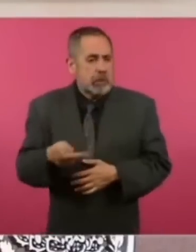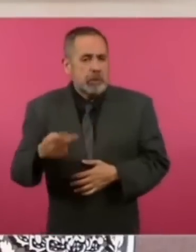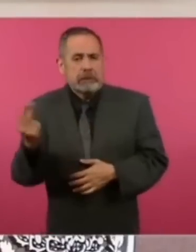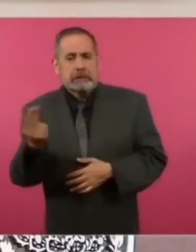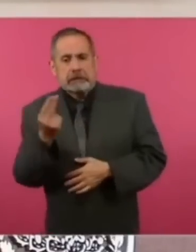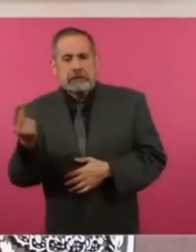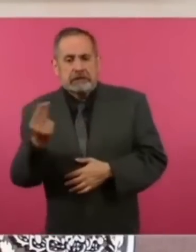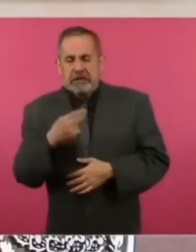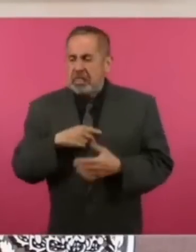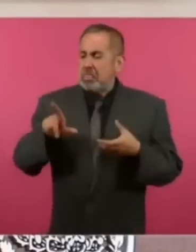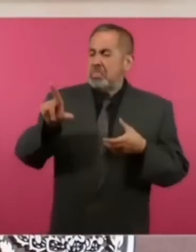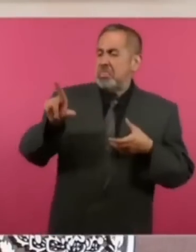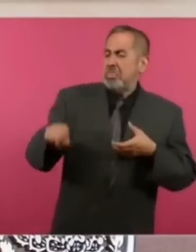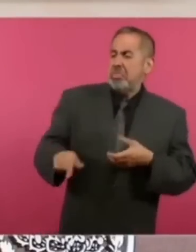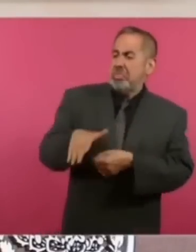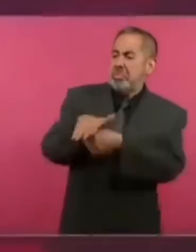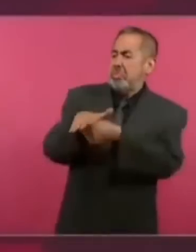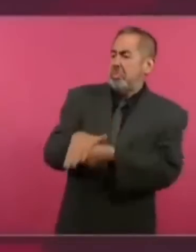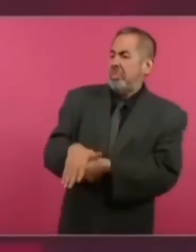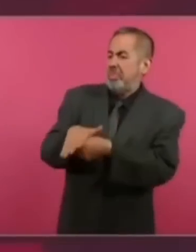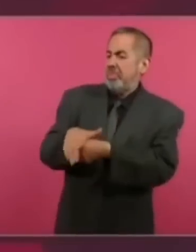necesitada.